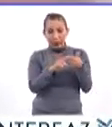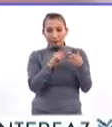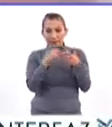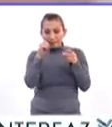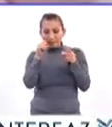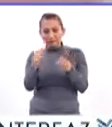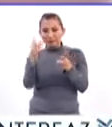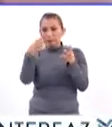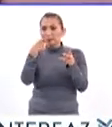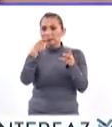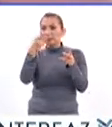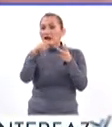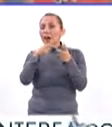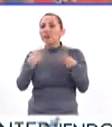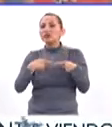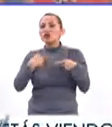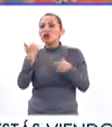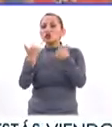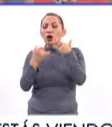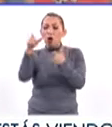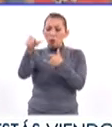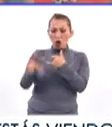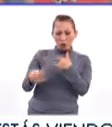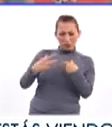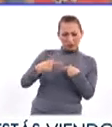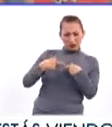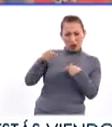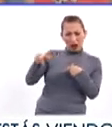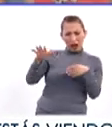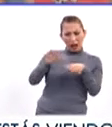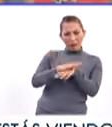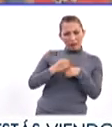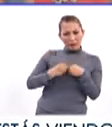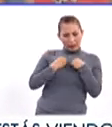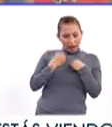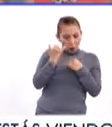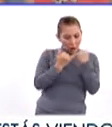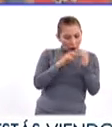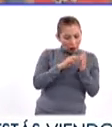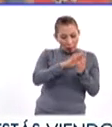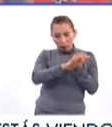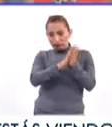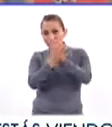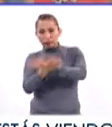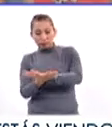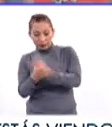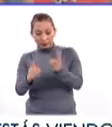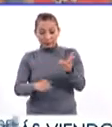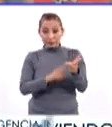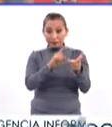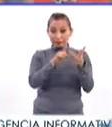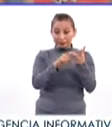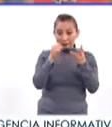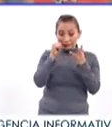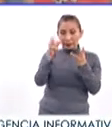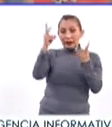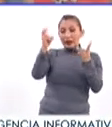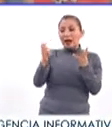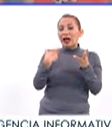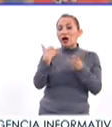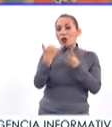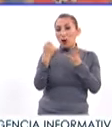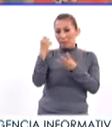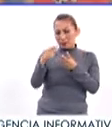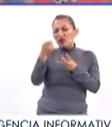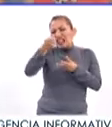se enfoca en los jugadores, cómo los jugadores cambian su vida a partir del videojuego. Y una tercera parte enfocada al juego dentro